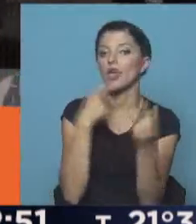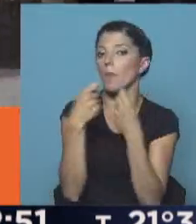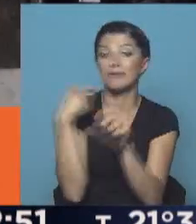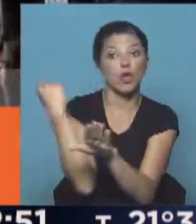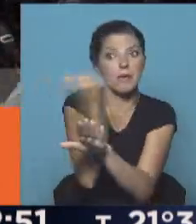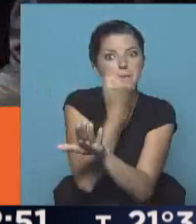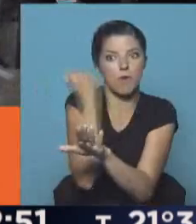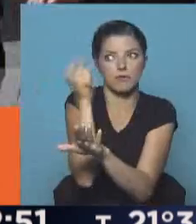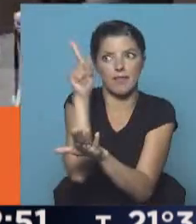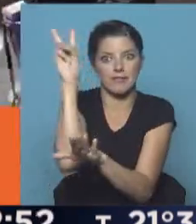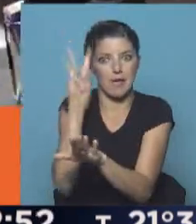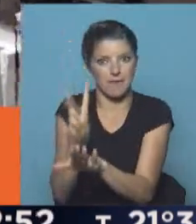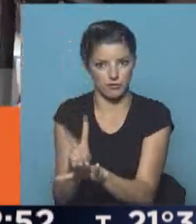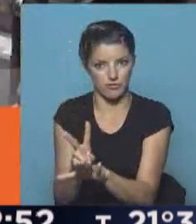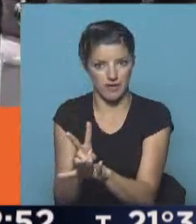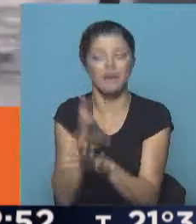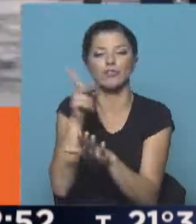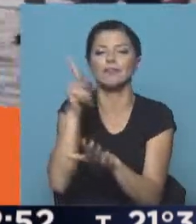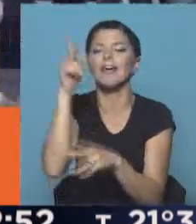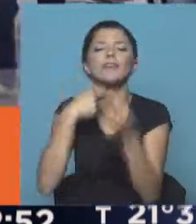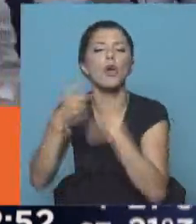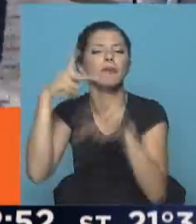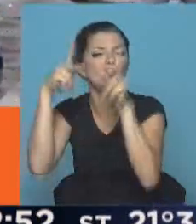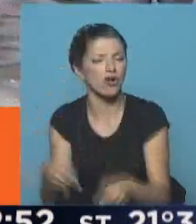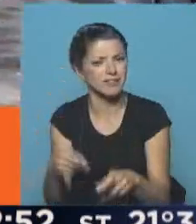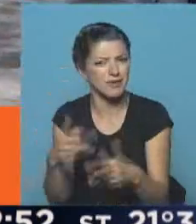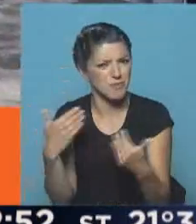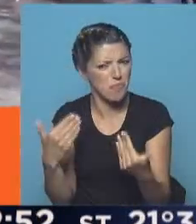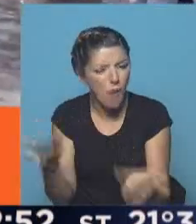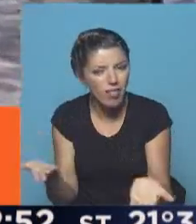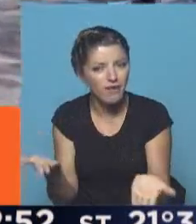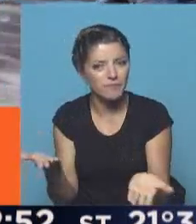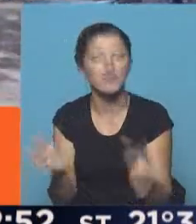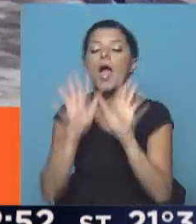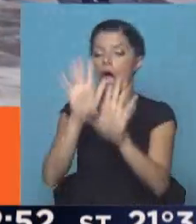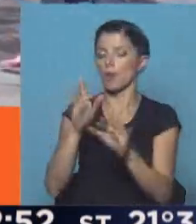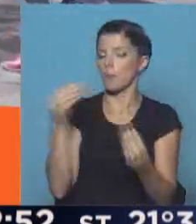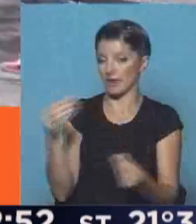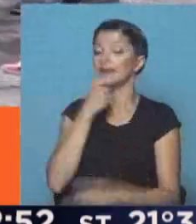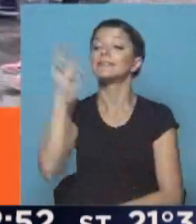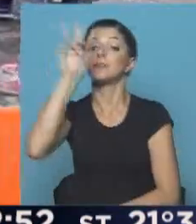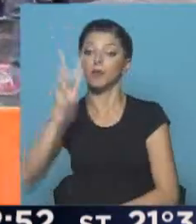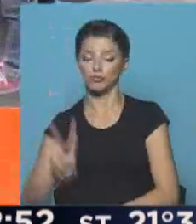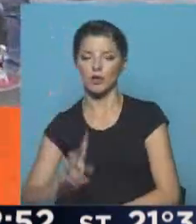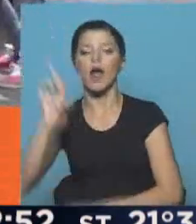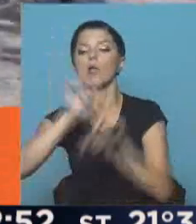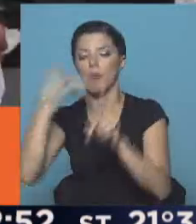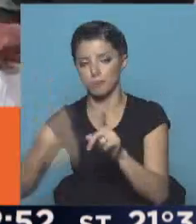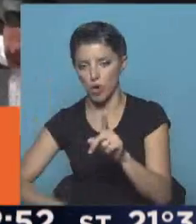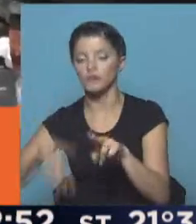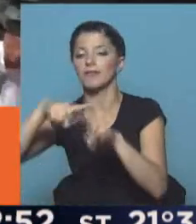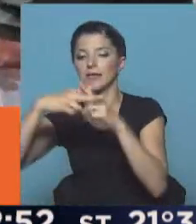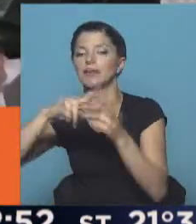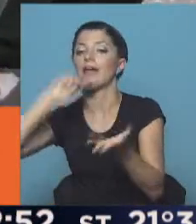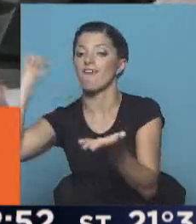Venezuela. ¿Es posible cortar ese comercio? Porque ahora el planteamiento es que, bueno, si Venezuela no cumple con una serie de regulaciones técnicas